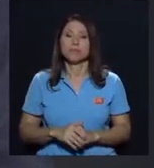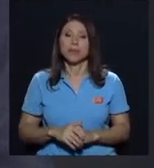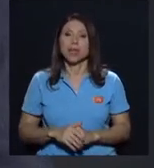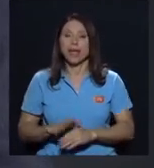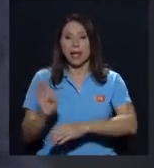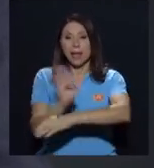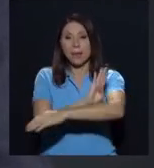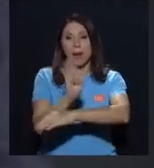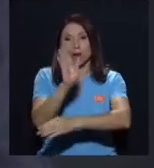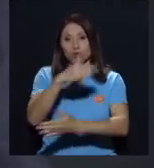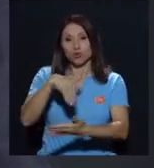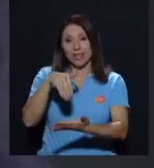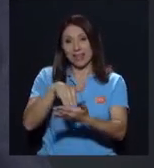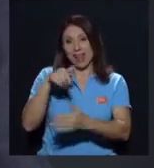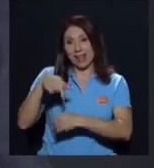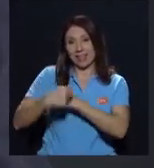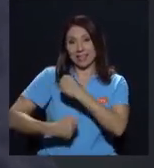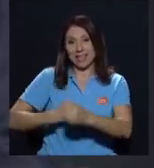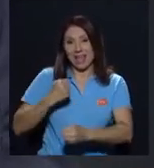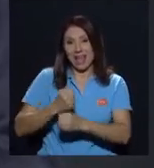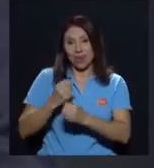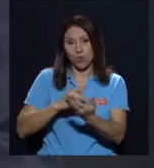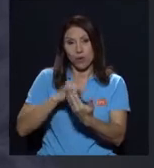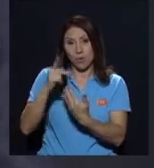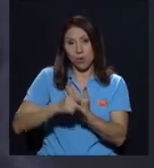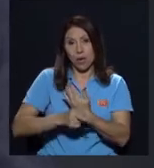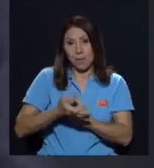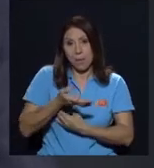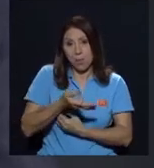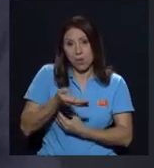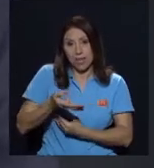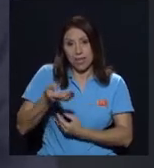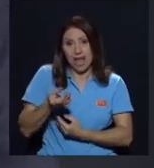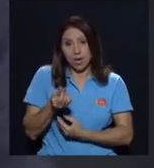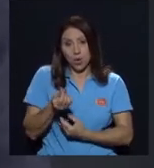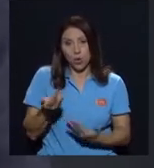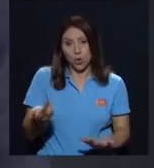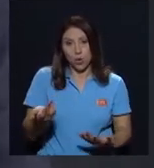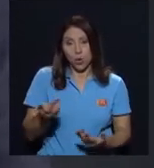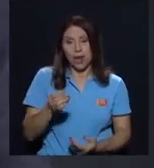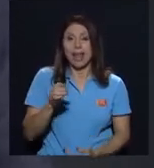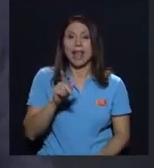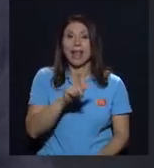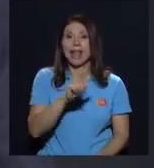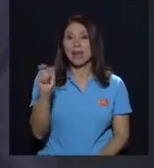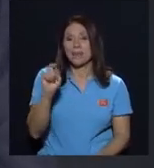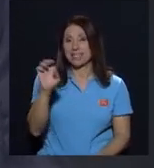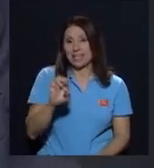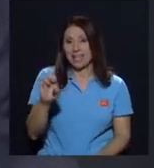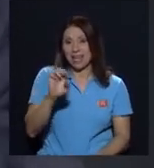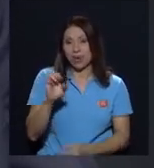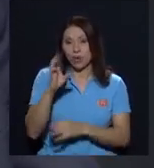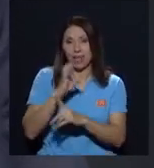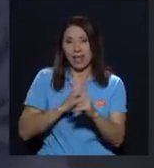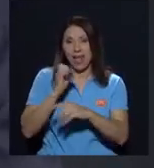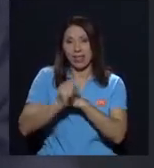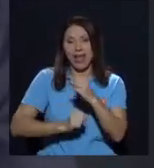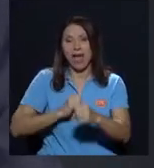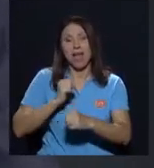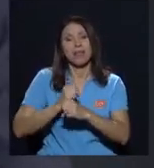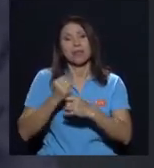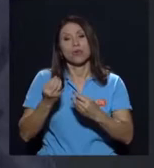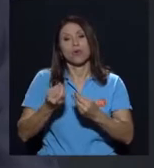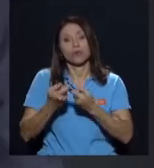banco central de este año es en su programa monetario banco reales en el mes de enero de cada año promulgado